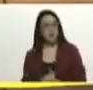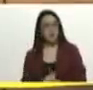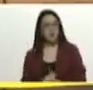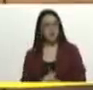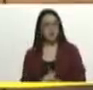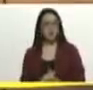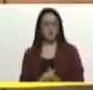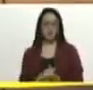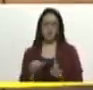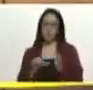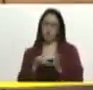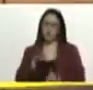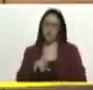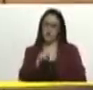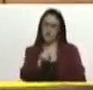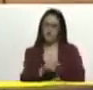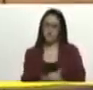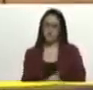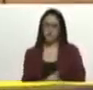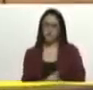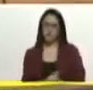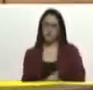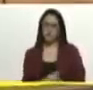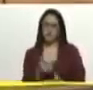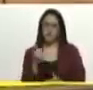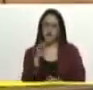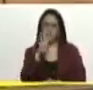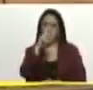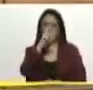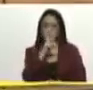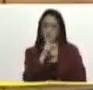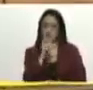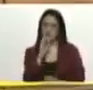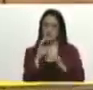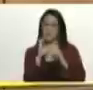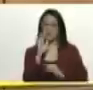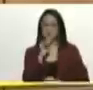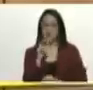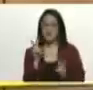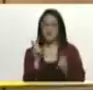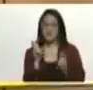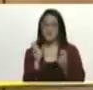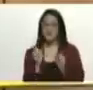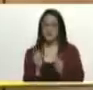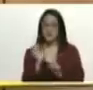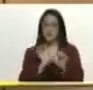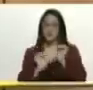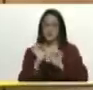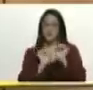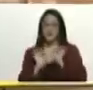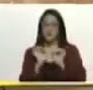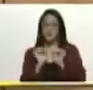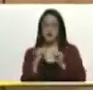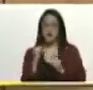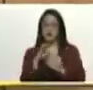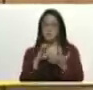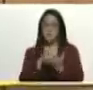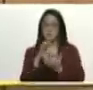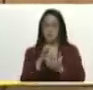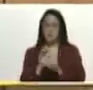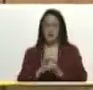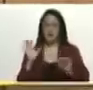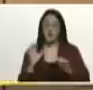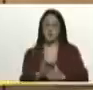se presenta eso? Y tenemos 4 años de incomunicación en temas de seguridad y defensa. Y hay problemas que se han agravado en la